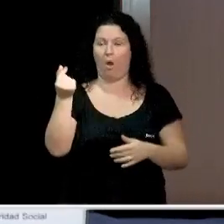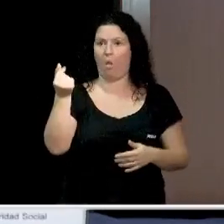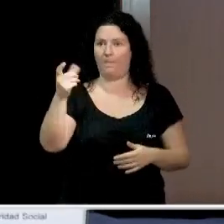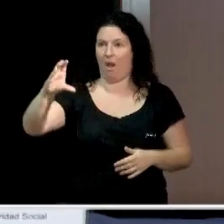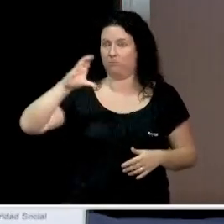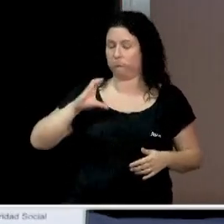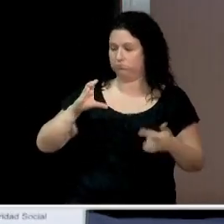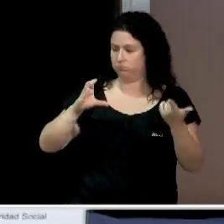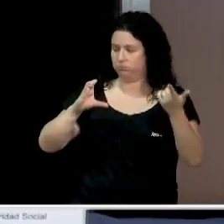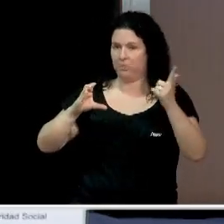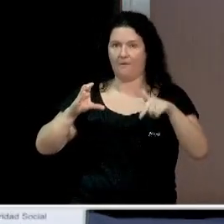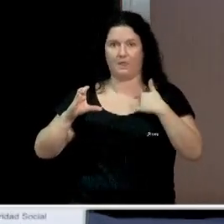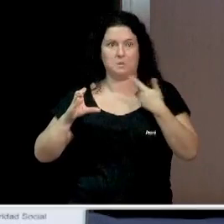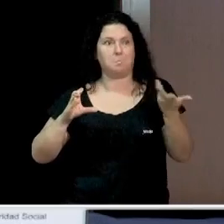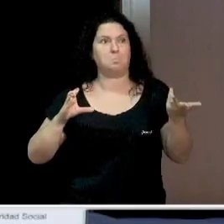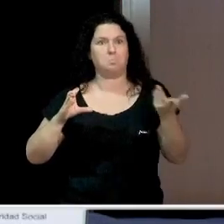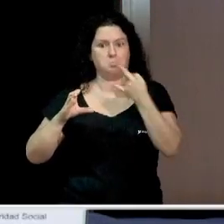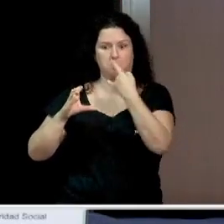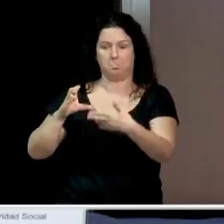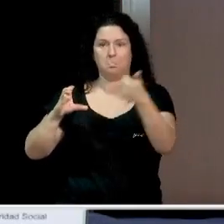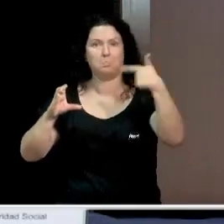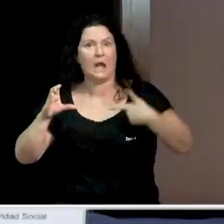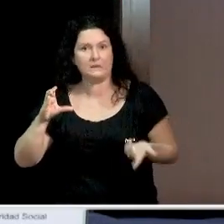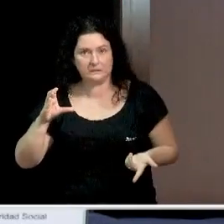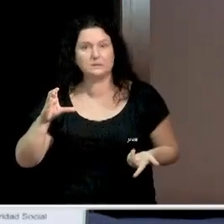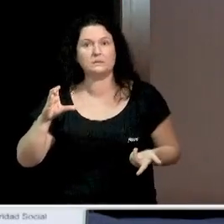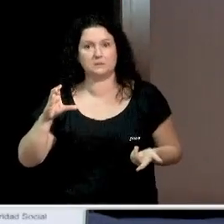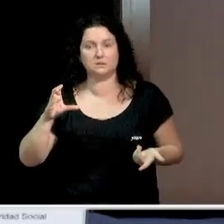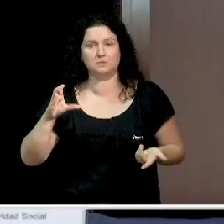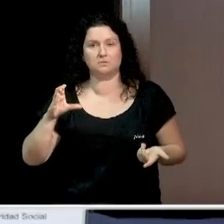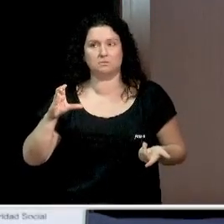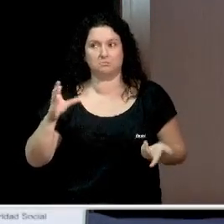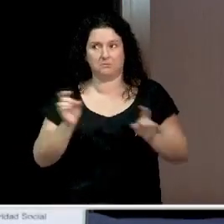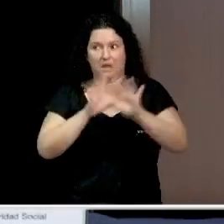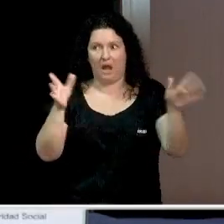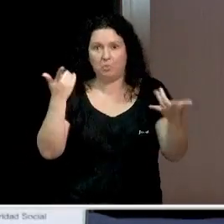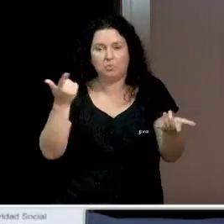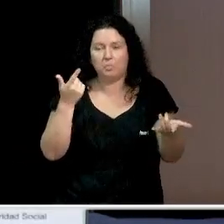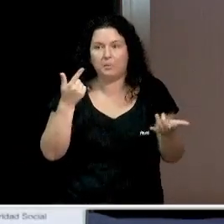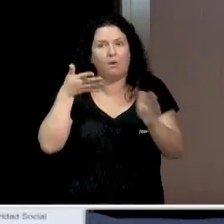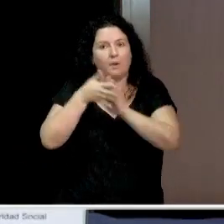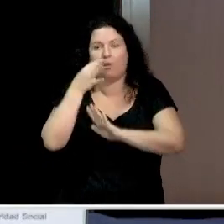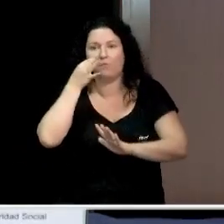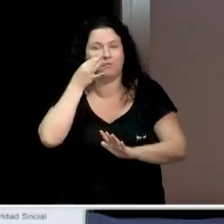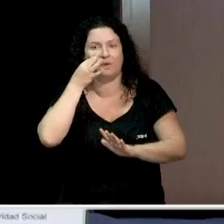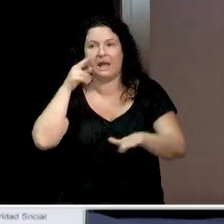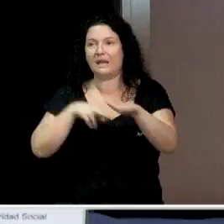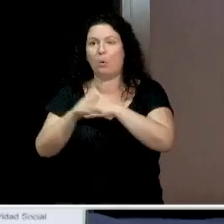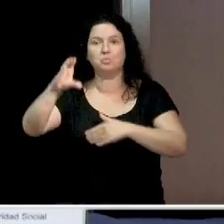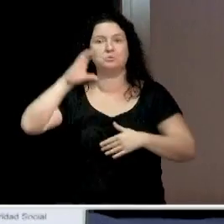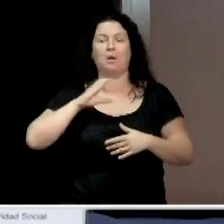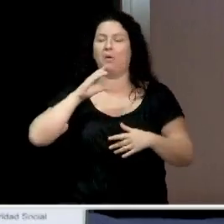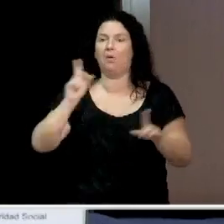por medio para allanar algo que puede resultar complicado, no resulta comprensible que esos recursos no se